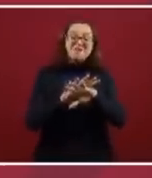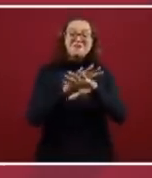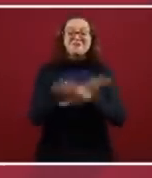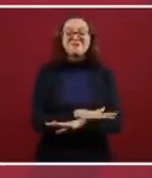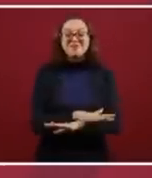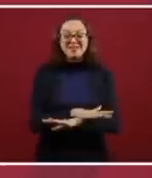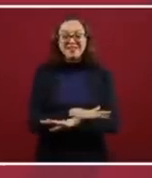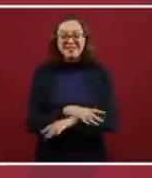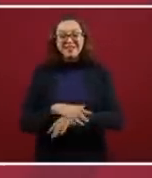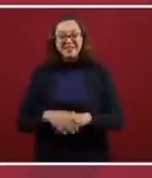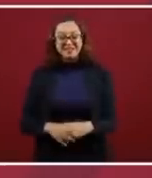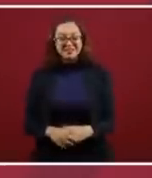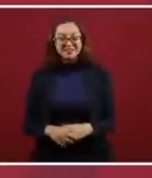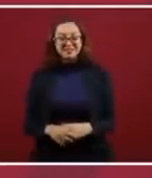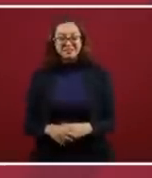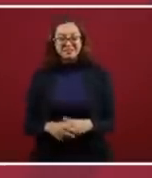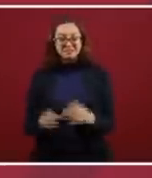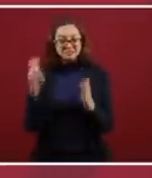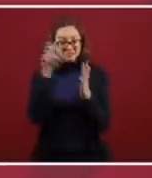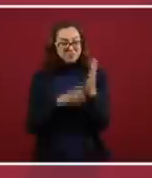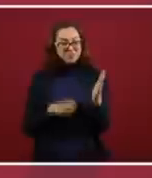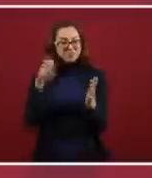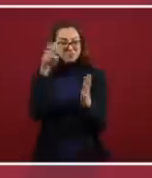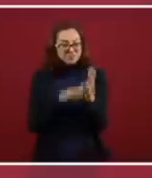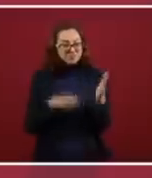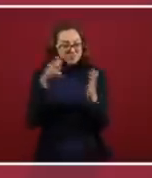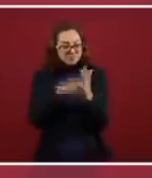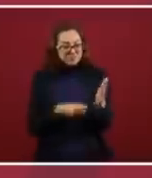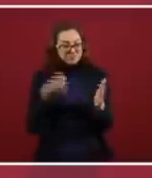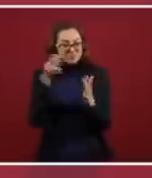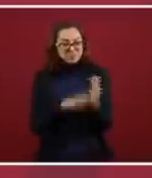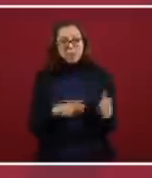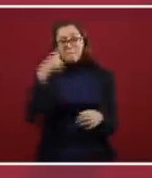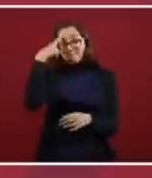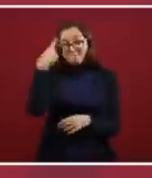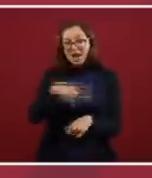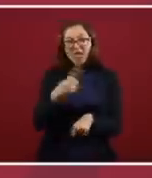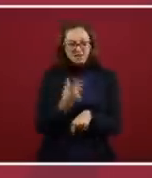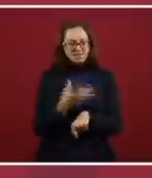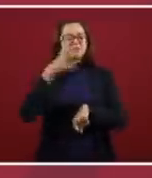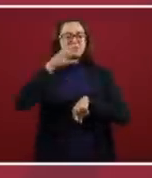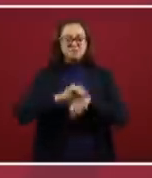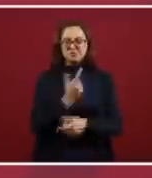como quisieron para poder atracar,